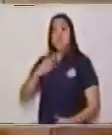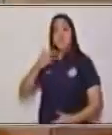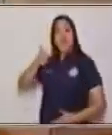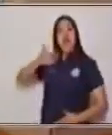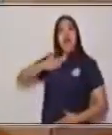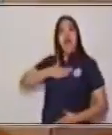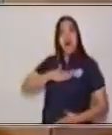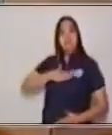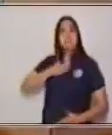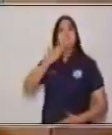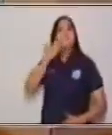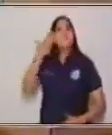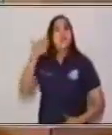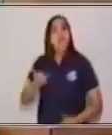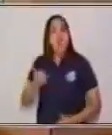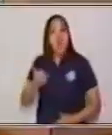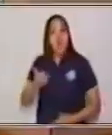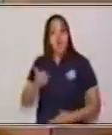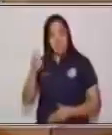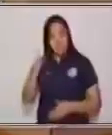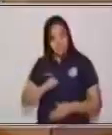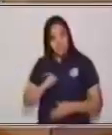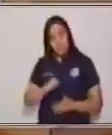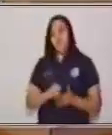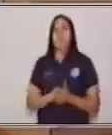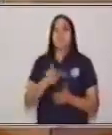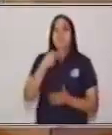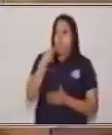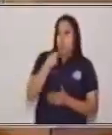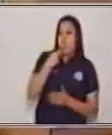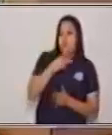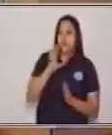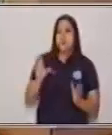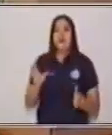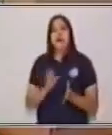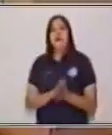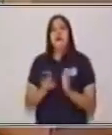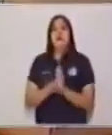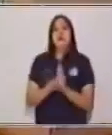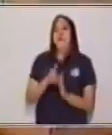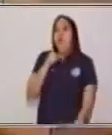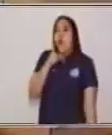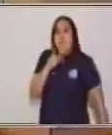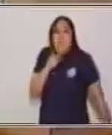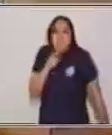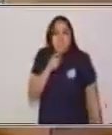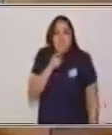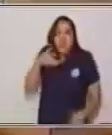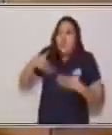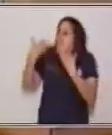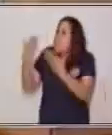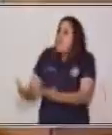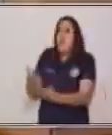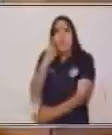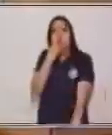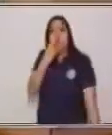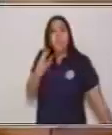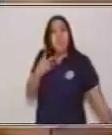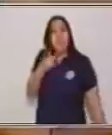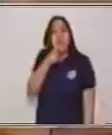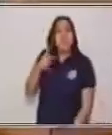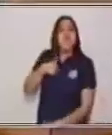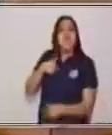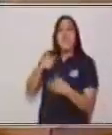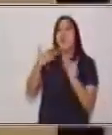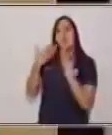Yo entrego panes a mi abuela. Muy bien. ¿A quién le entregó panes? ¿A quién le entregué yo